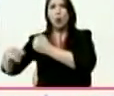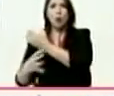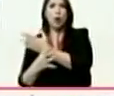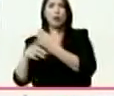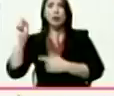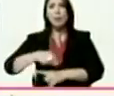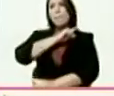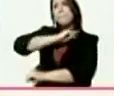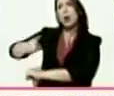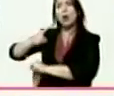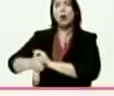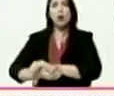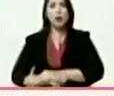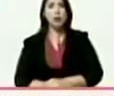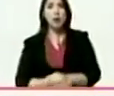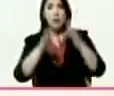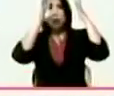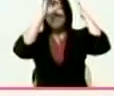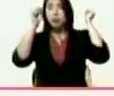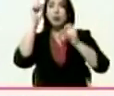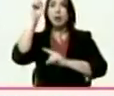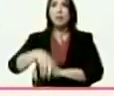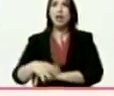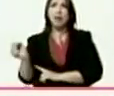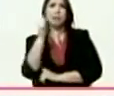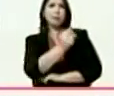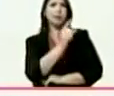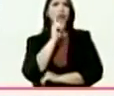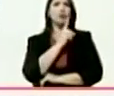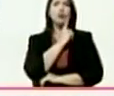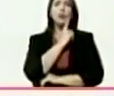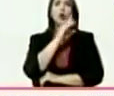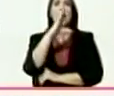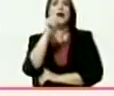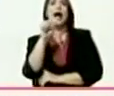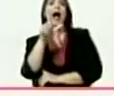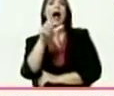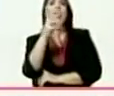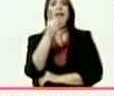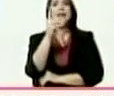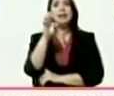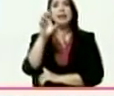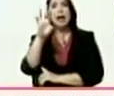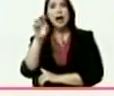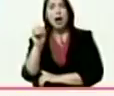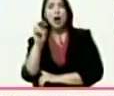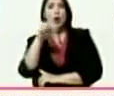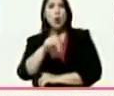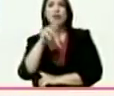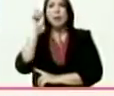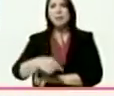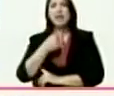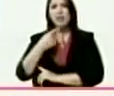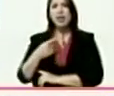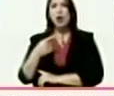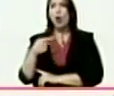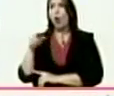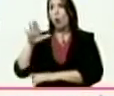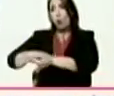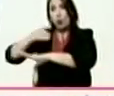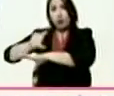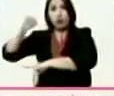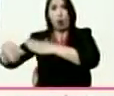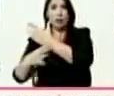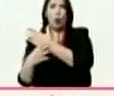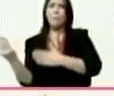incluso un embajador de facto que nombró en Colombia, Calderón Berti, que señaló a este autoproclamado Guaidó como